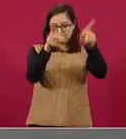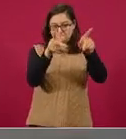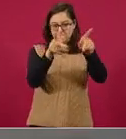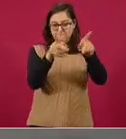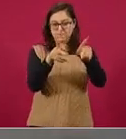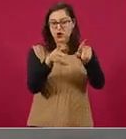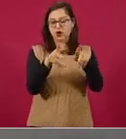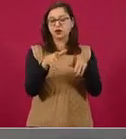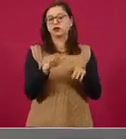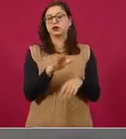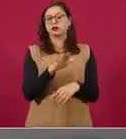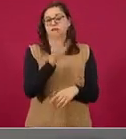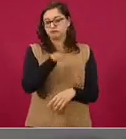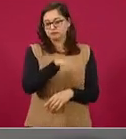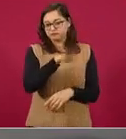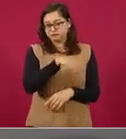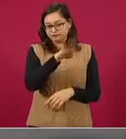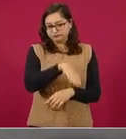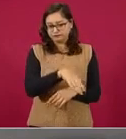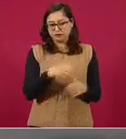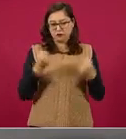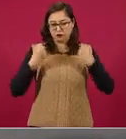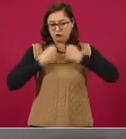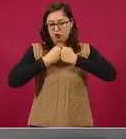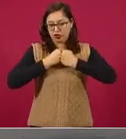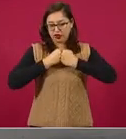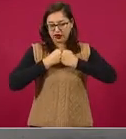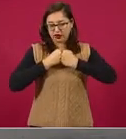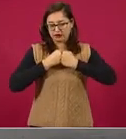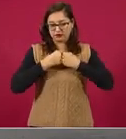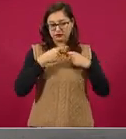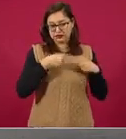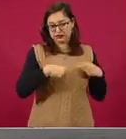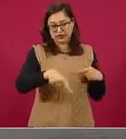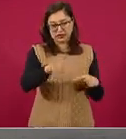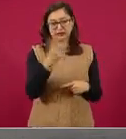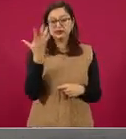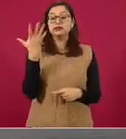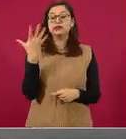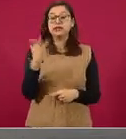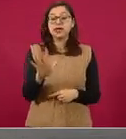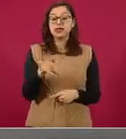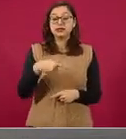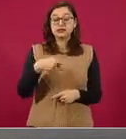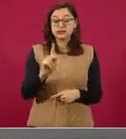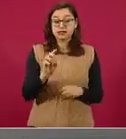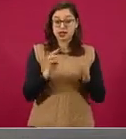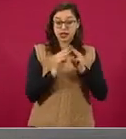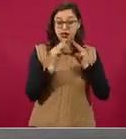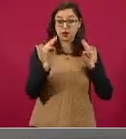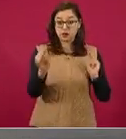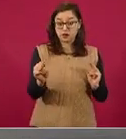por toda la línea fronteriza, son 10 kilómetros de